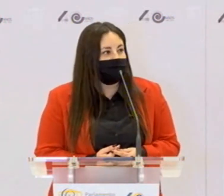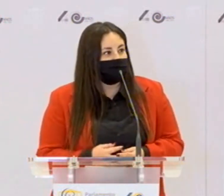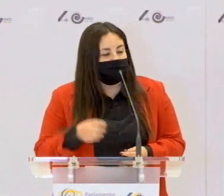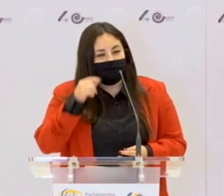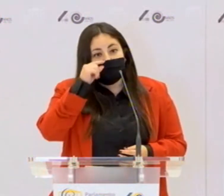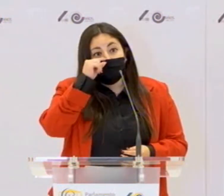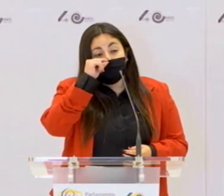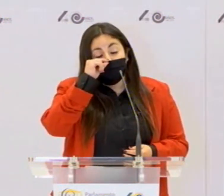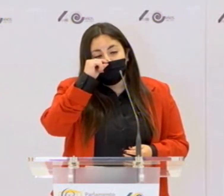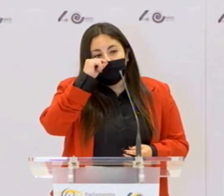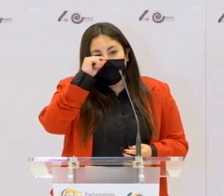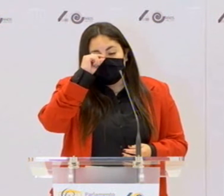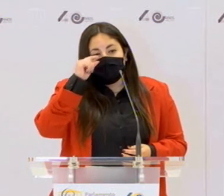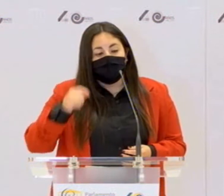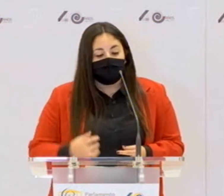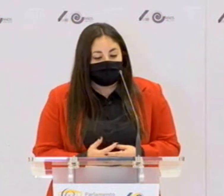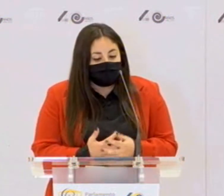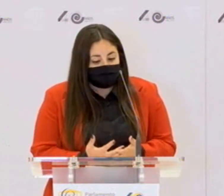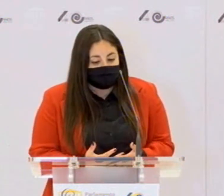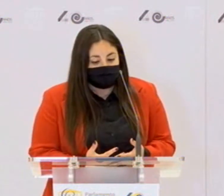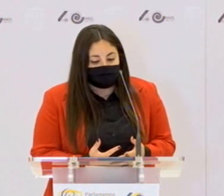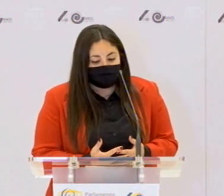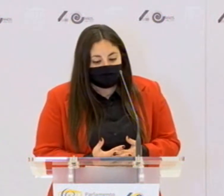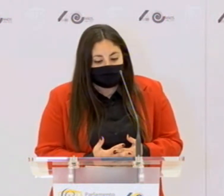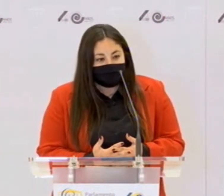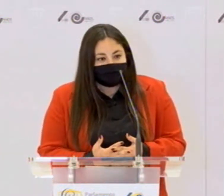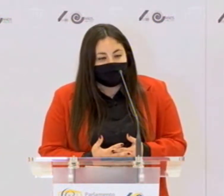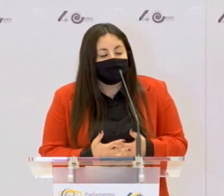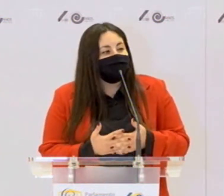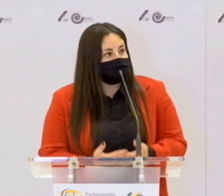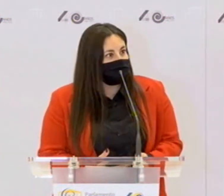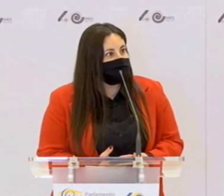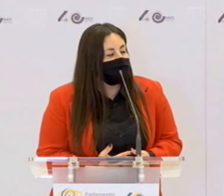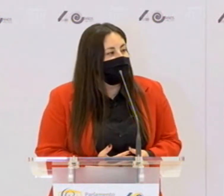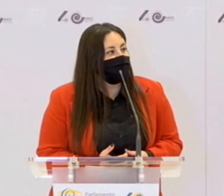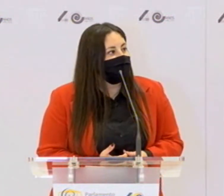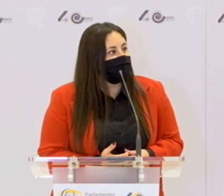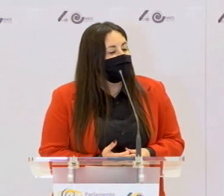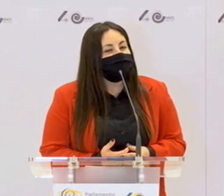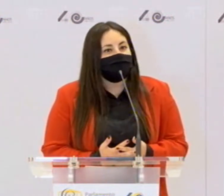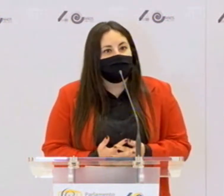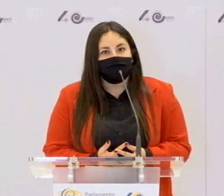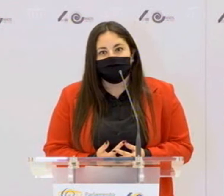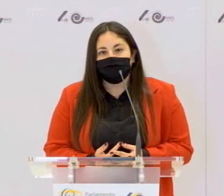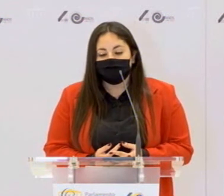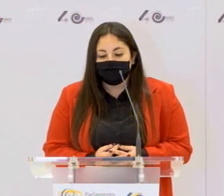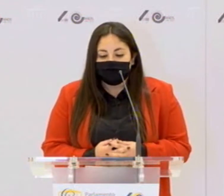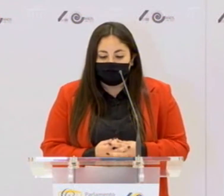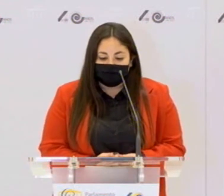dejar esta oportunidad de valorar positivamente que este gobierno hoy tiene a muchas más